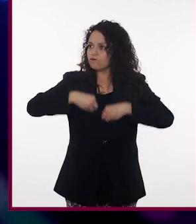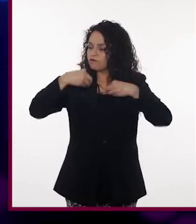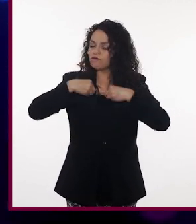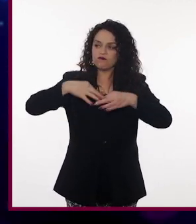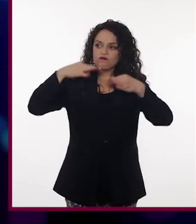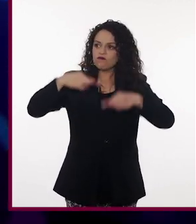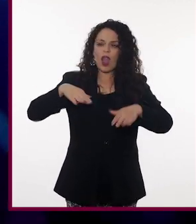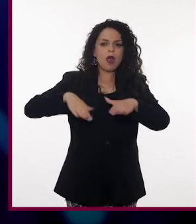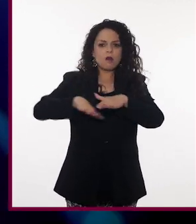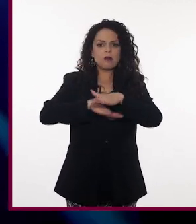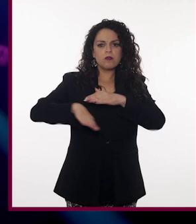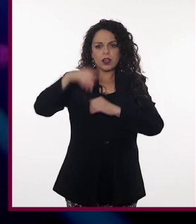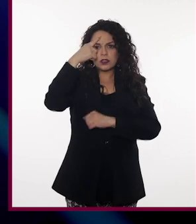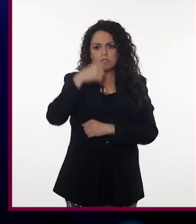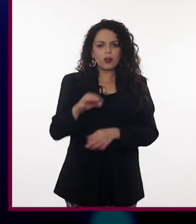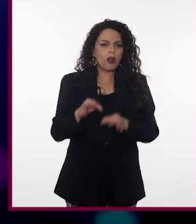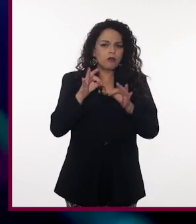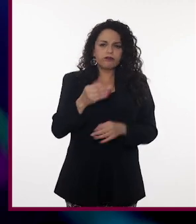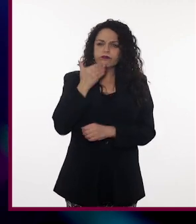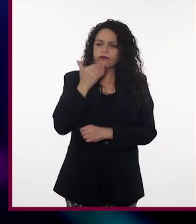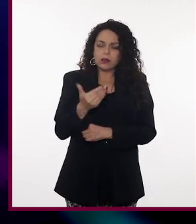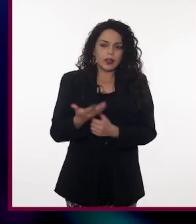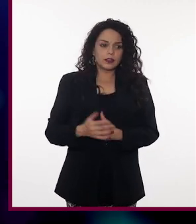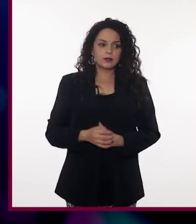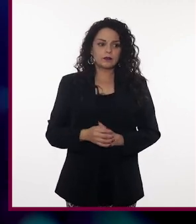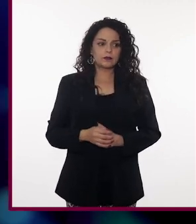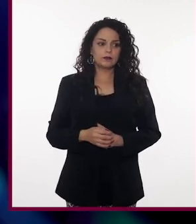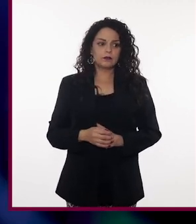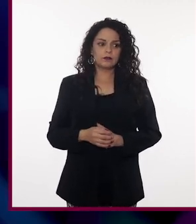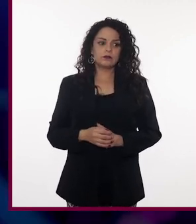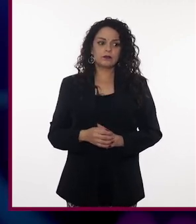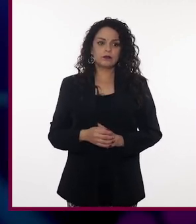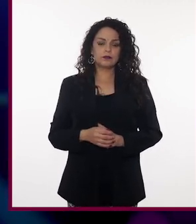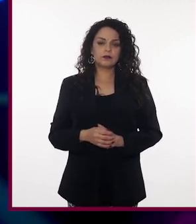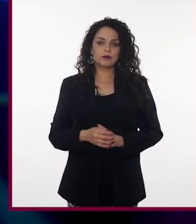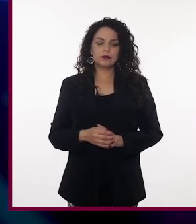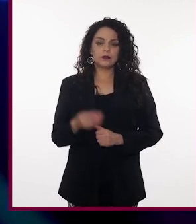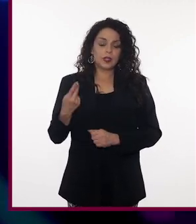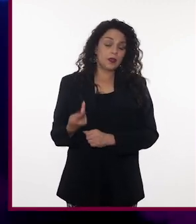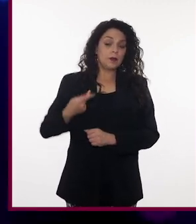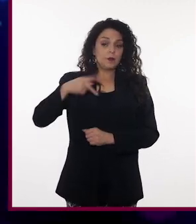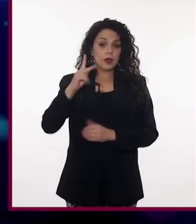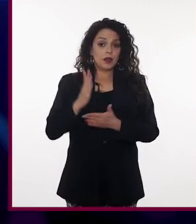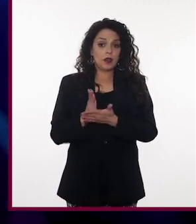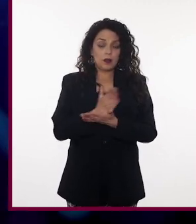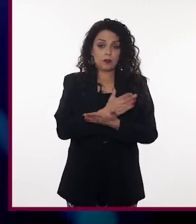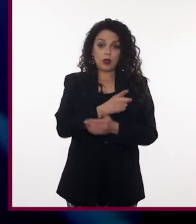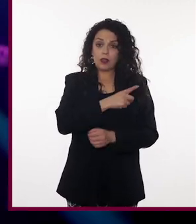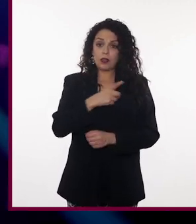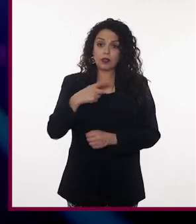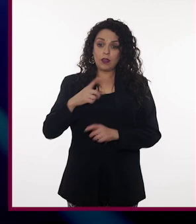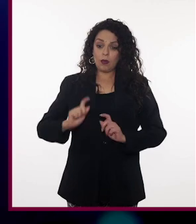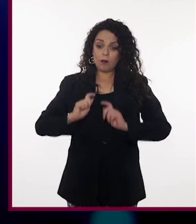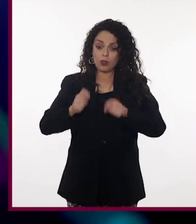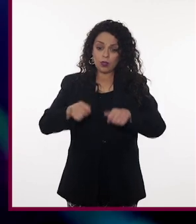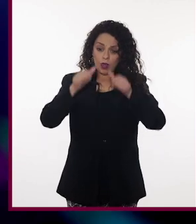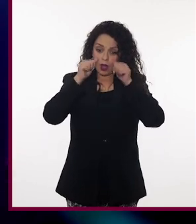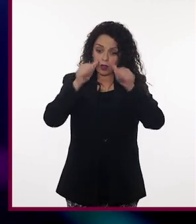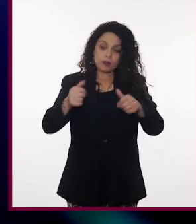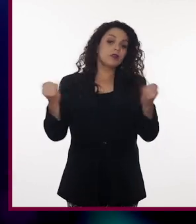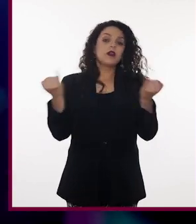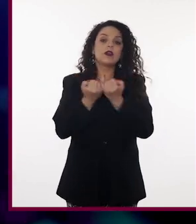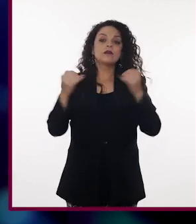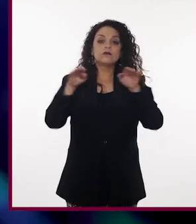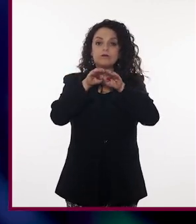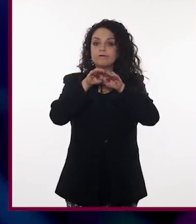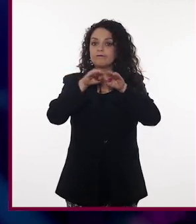lo básico, ¿no? Lo mínimo, lo básico como mínimo, pero que además sean tratados con igualdad